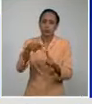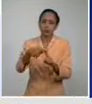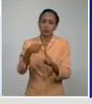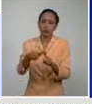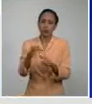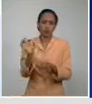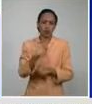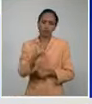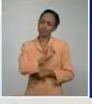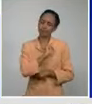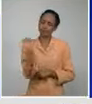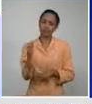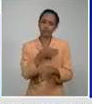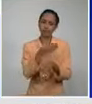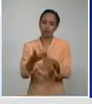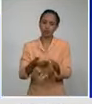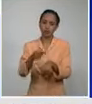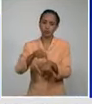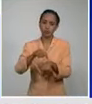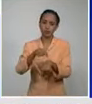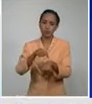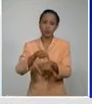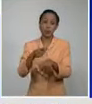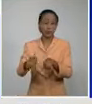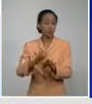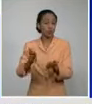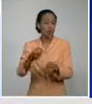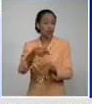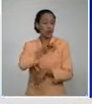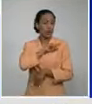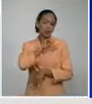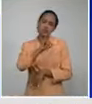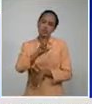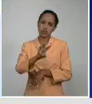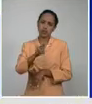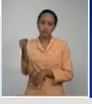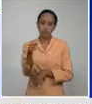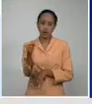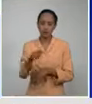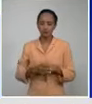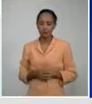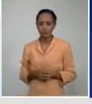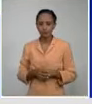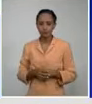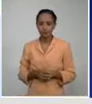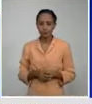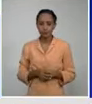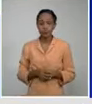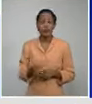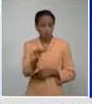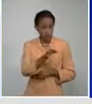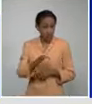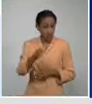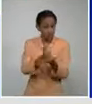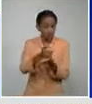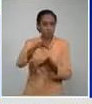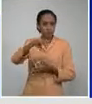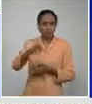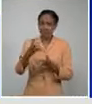logrado hasta este momento, aunque ya ayer 63 menos. En Pinar de Río, municipio cabecera, el mayor